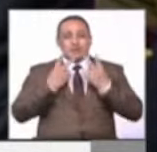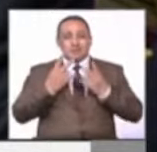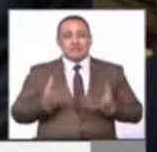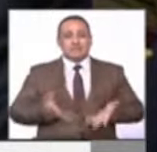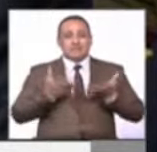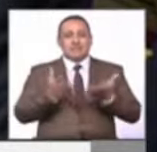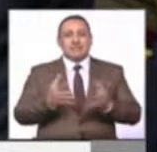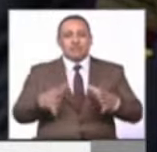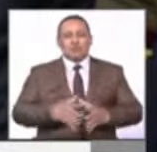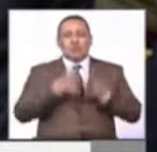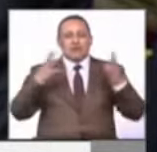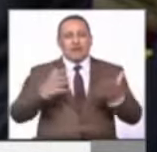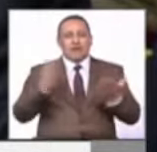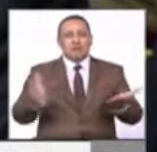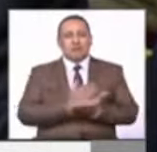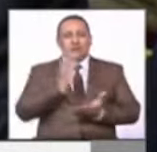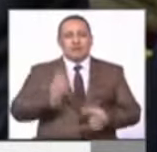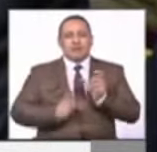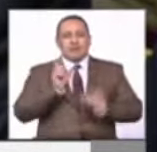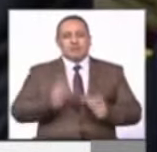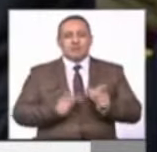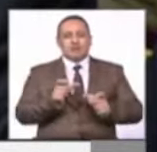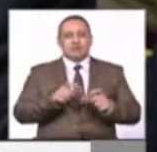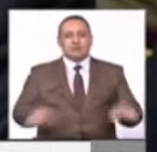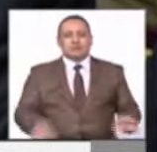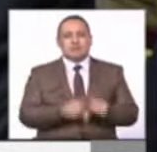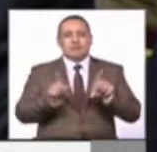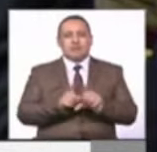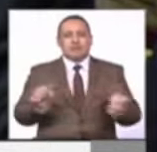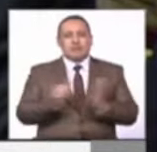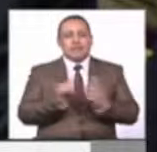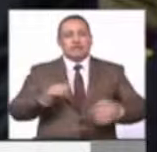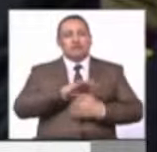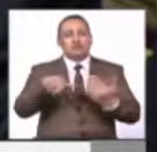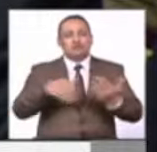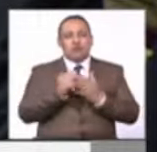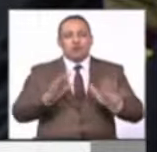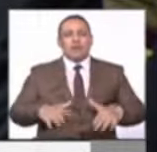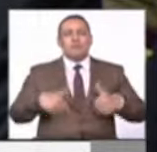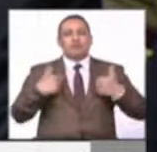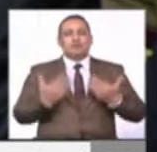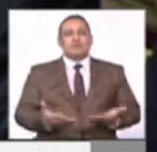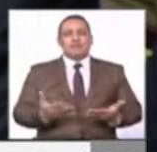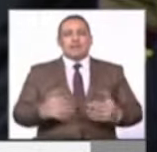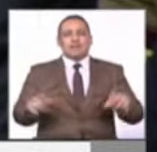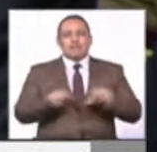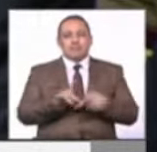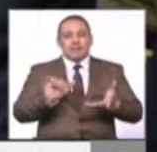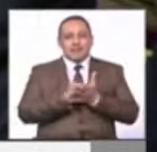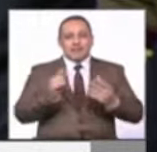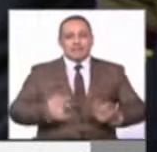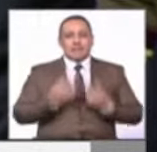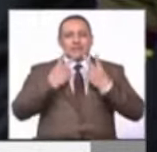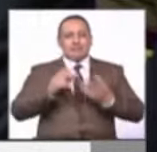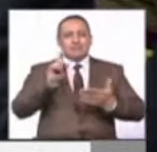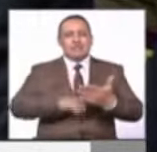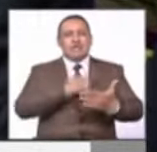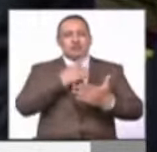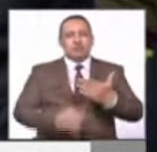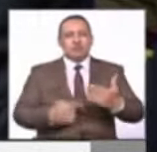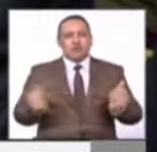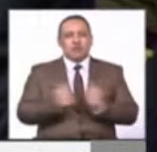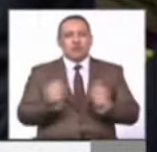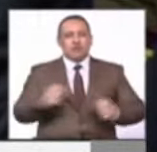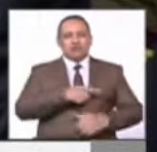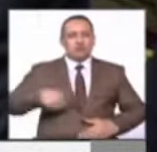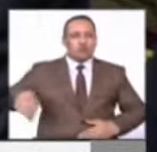un grave impacto en el ciudadano esta situación la posibilidad de que se inhabiliten a los miembros de la